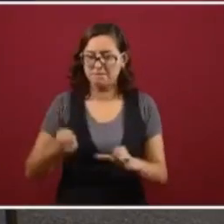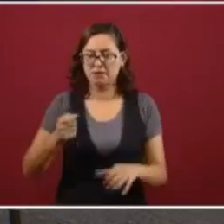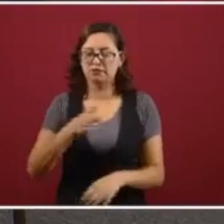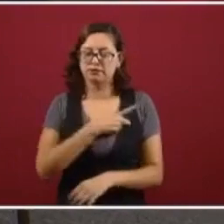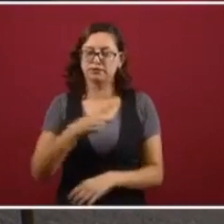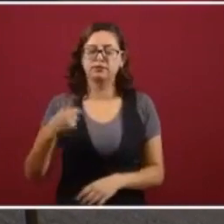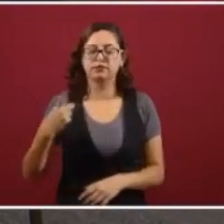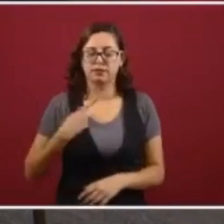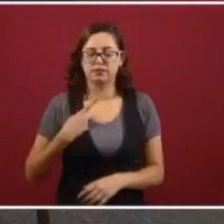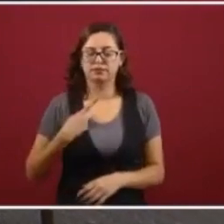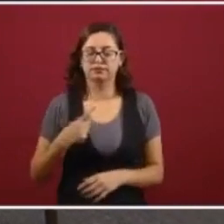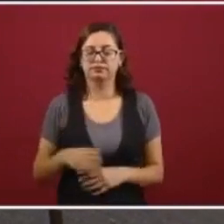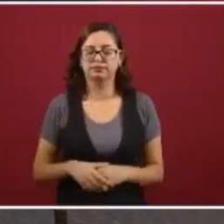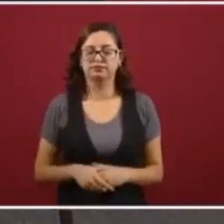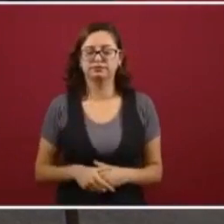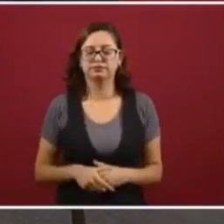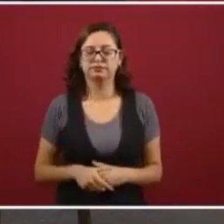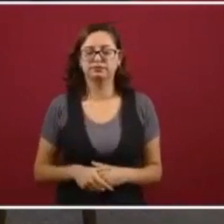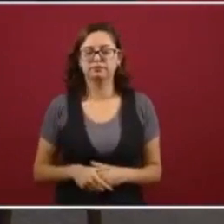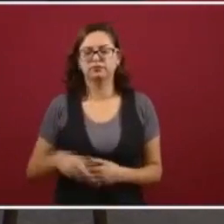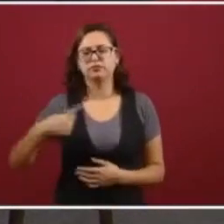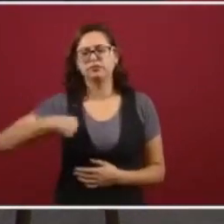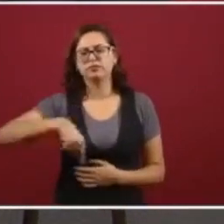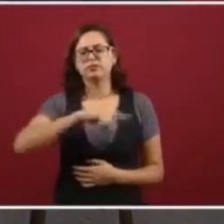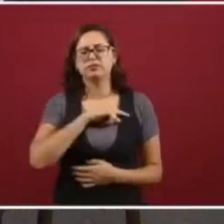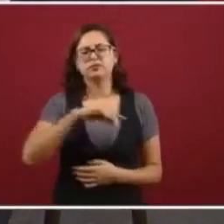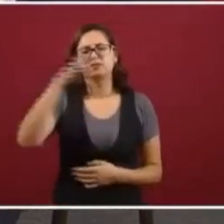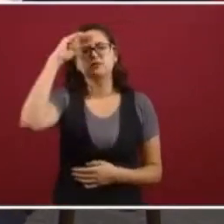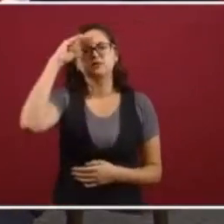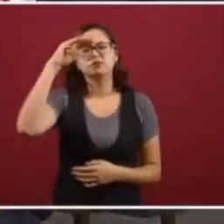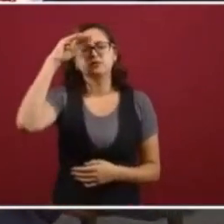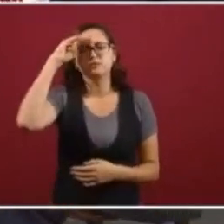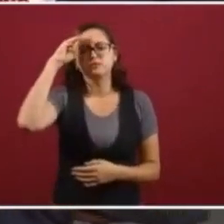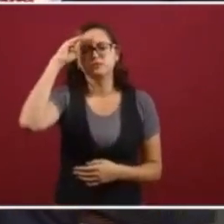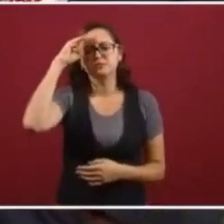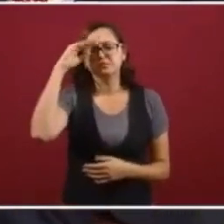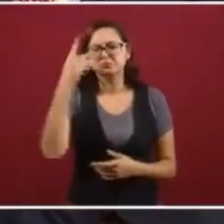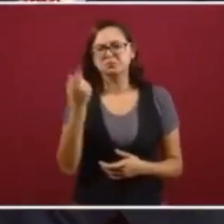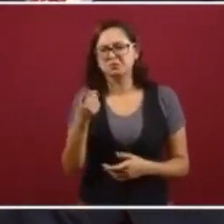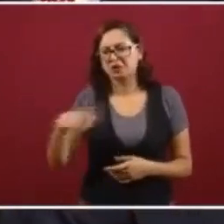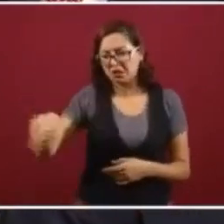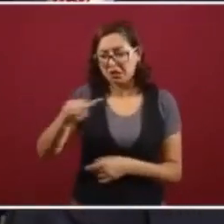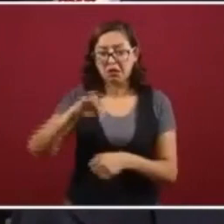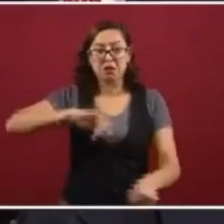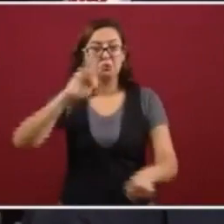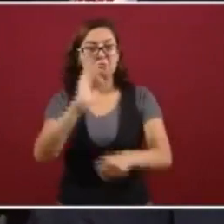Desde nuestro punto de vista, son improcedentes,